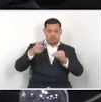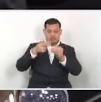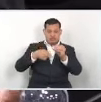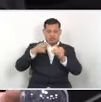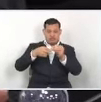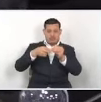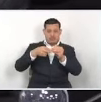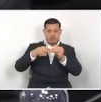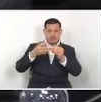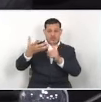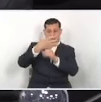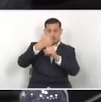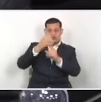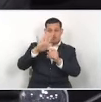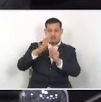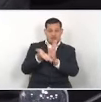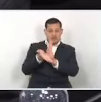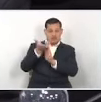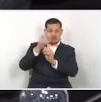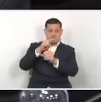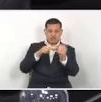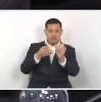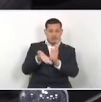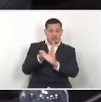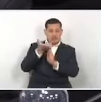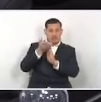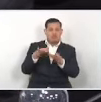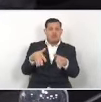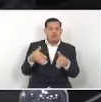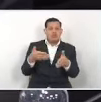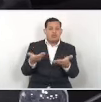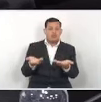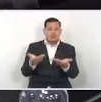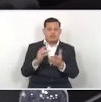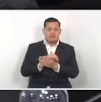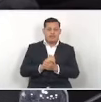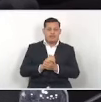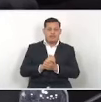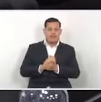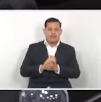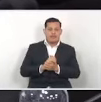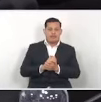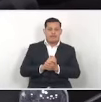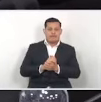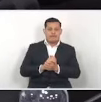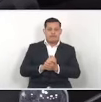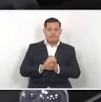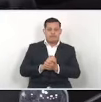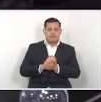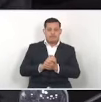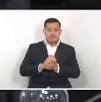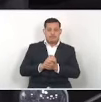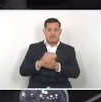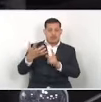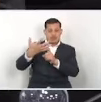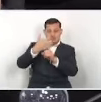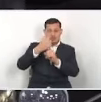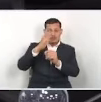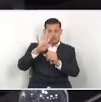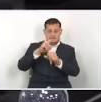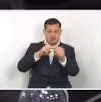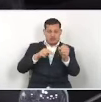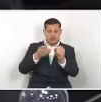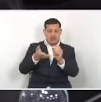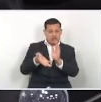está ganando $5 más. ¿Y por qué? Se quitó todo ese intermediario, se ganó $5